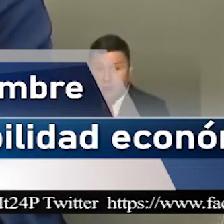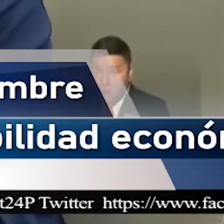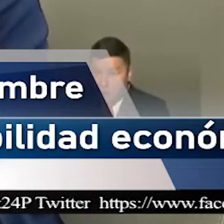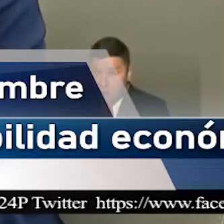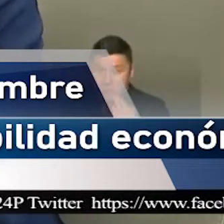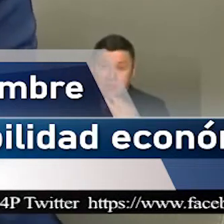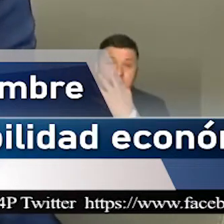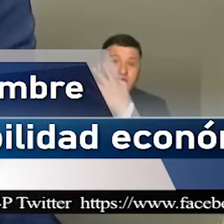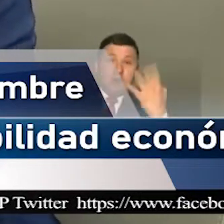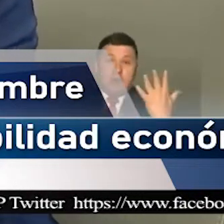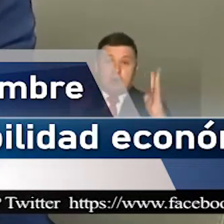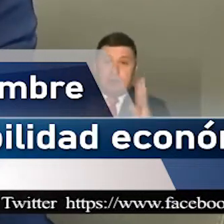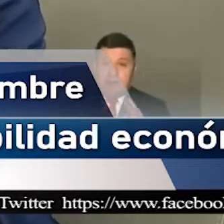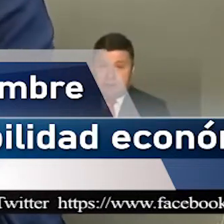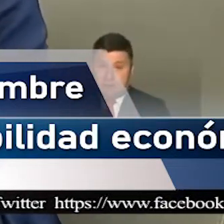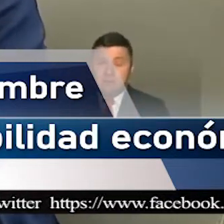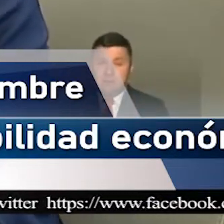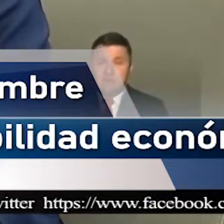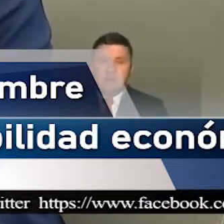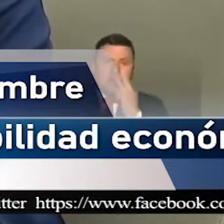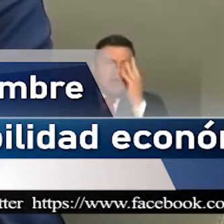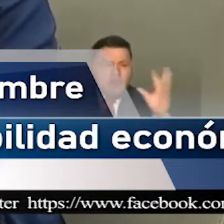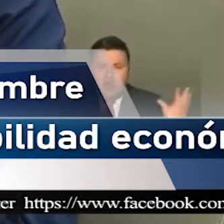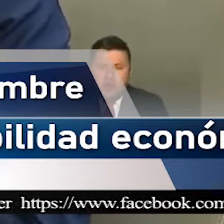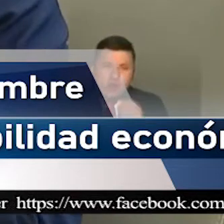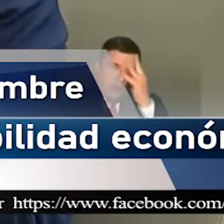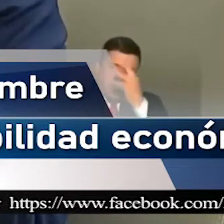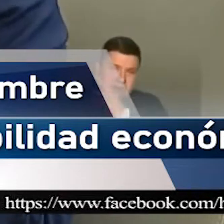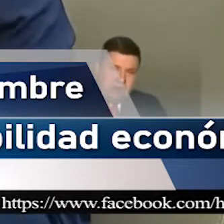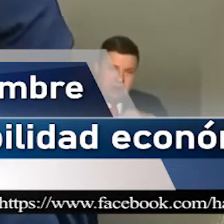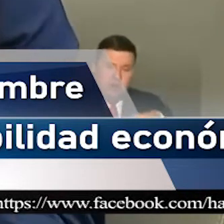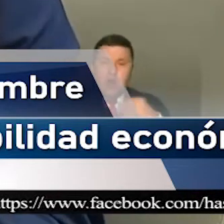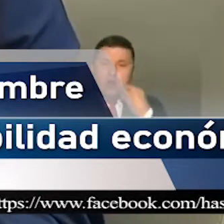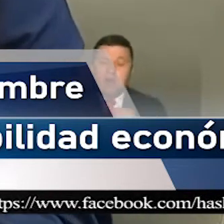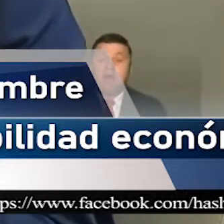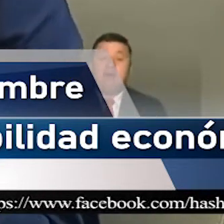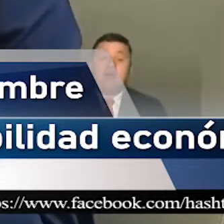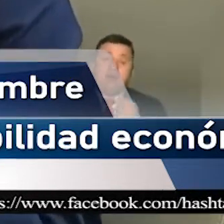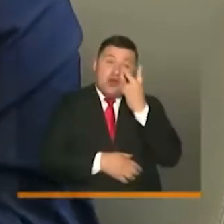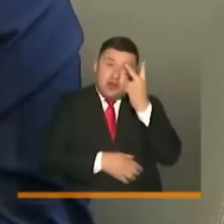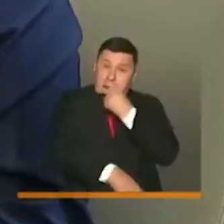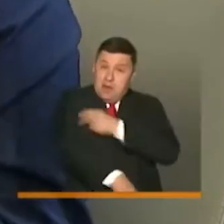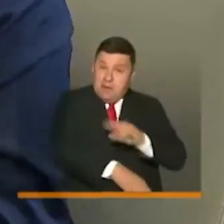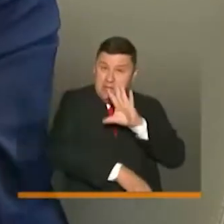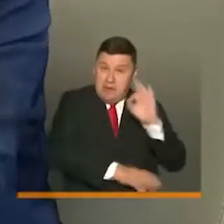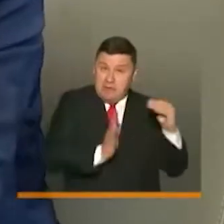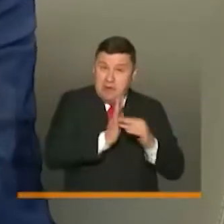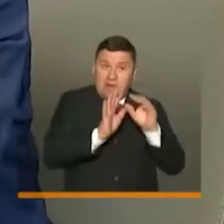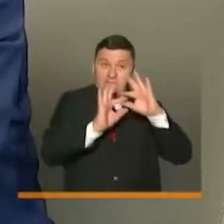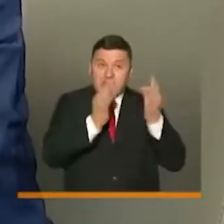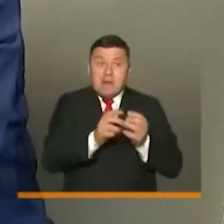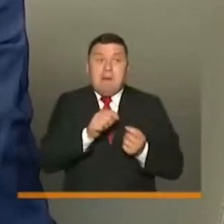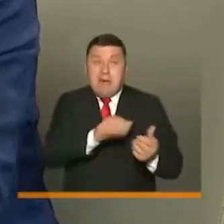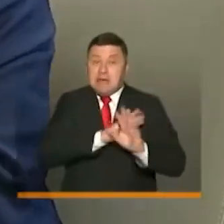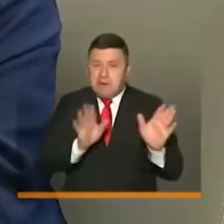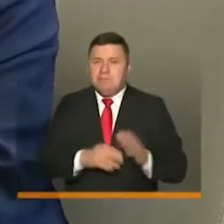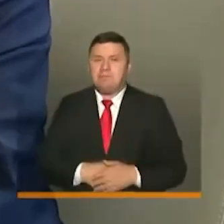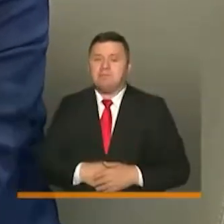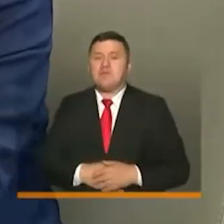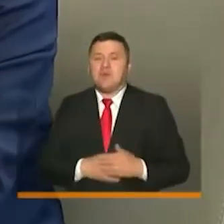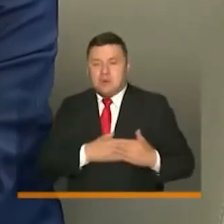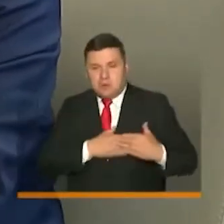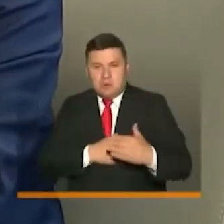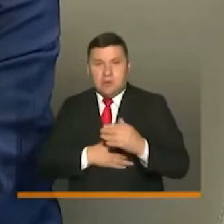anunciado, 480 mil pesos a 3 millones de dólares, de los cuales cerca de 2 millones y medio ya los han recibido. ¿Cómo vendrá?